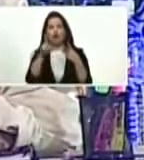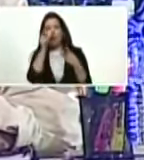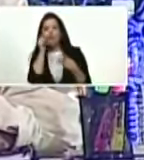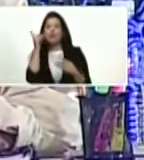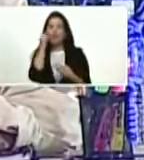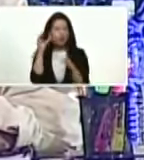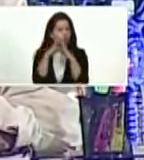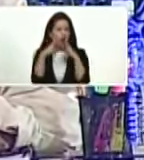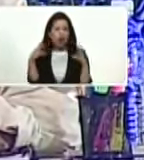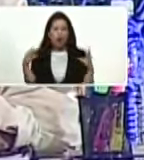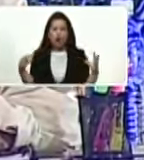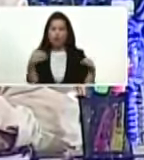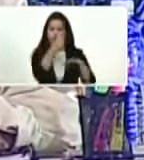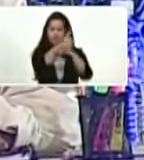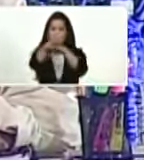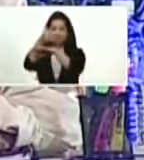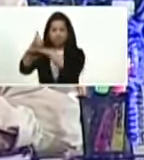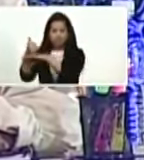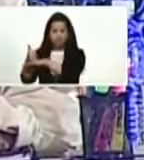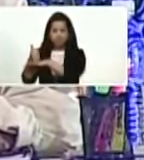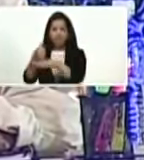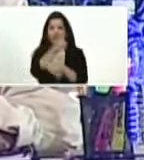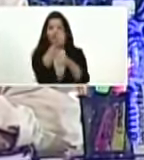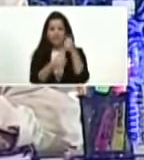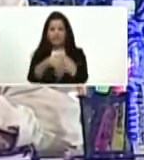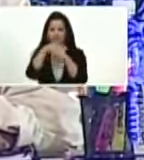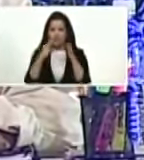todos los equipos